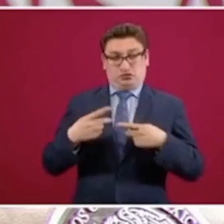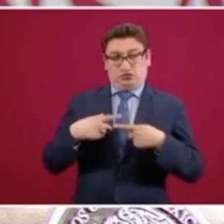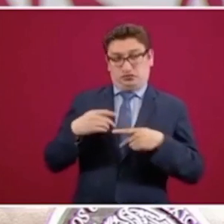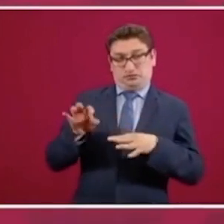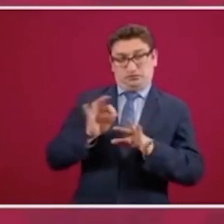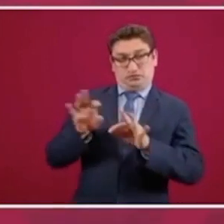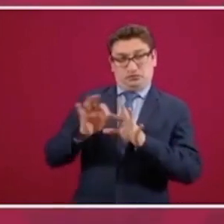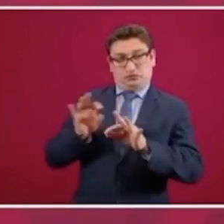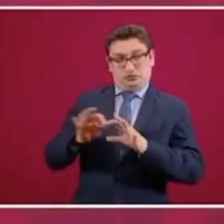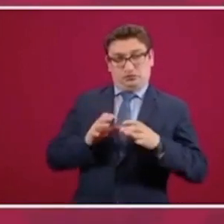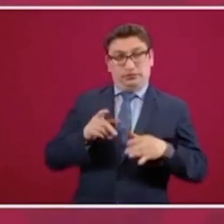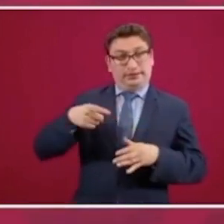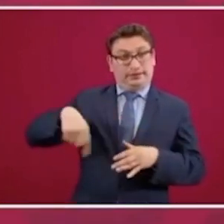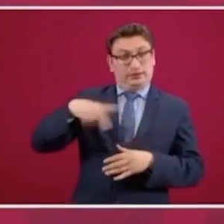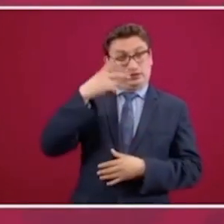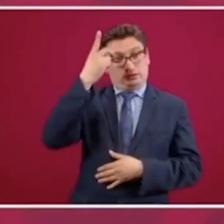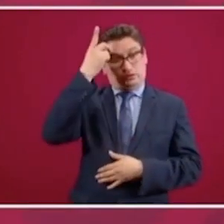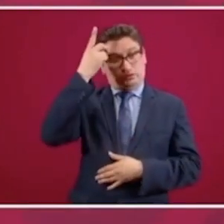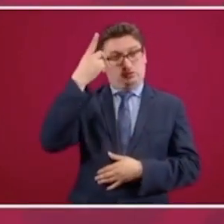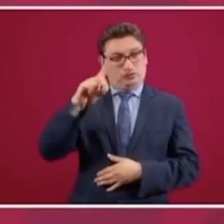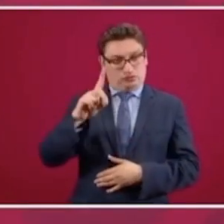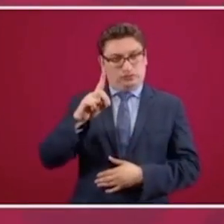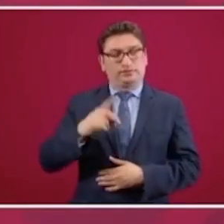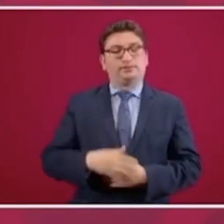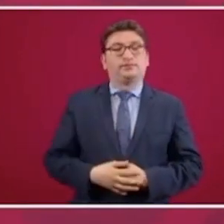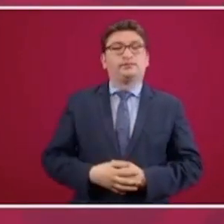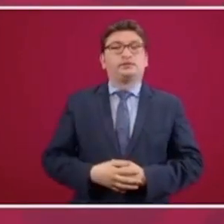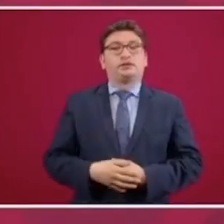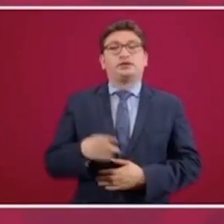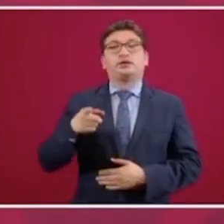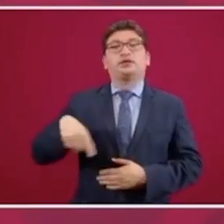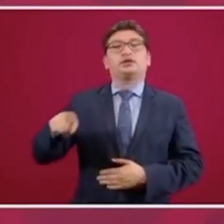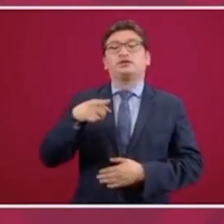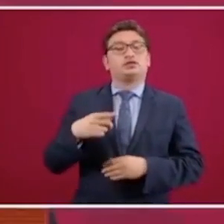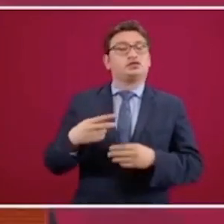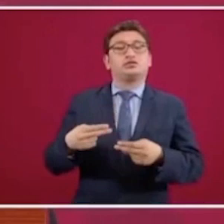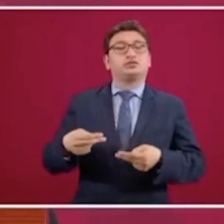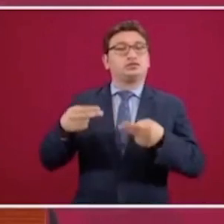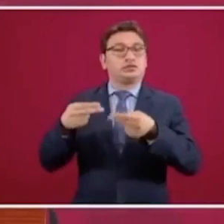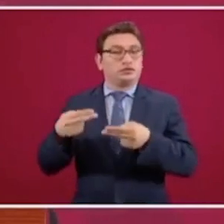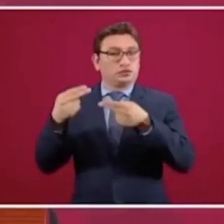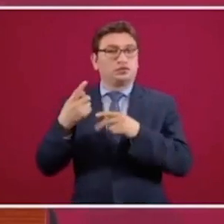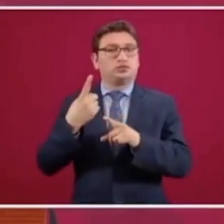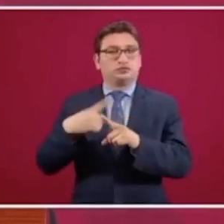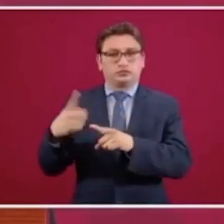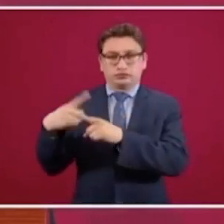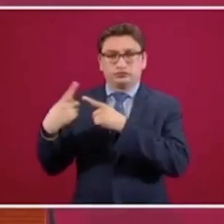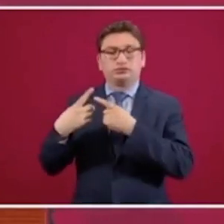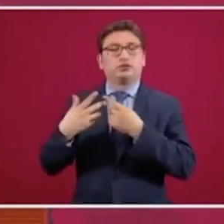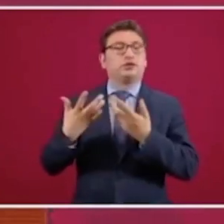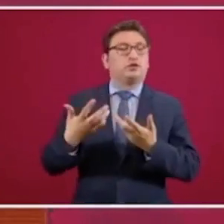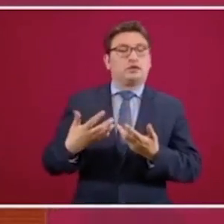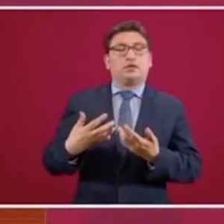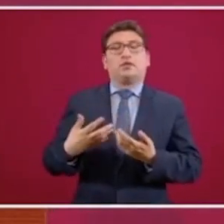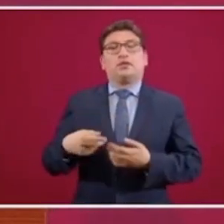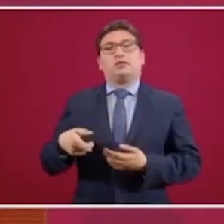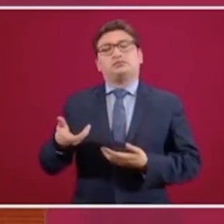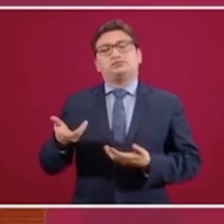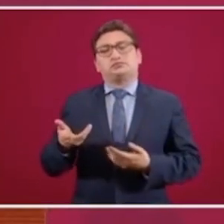de dueños y establecimientos comerciales